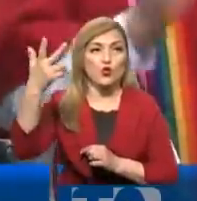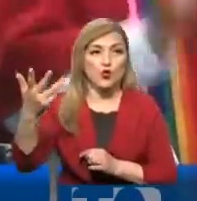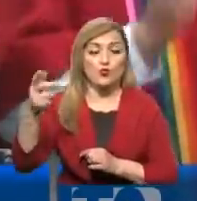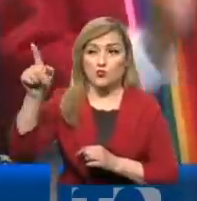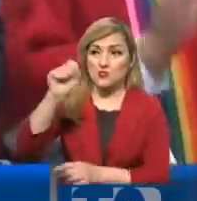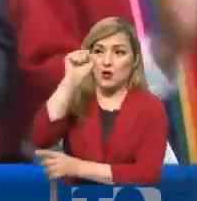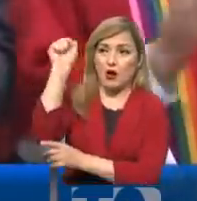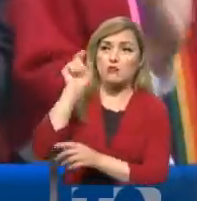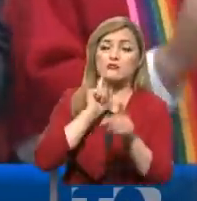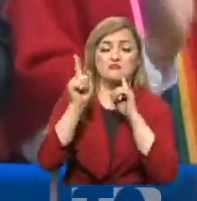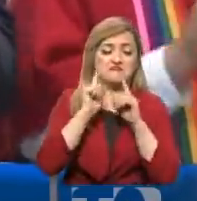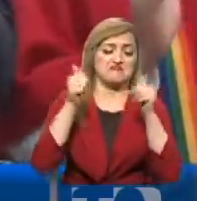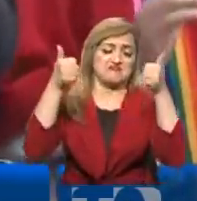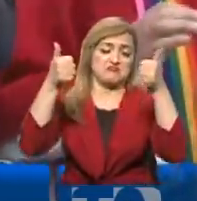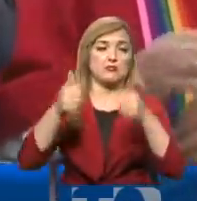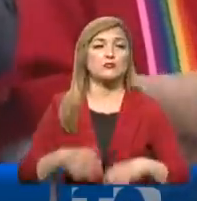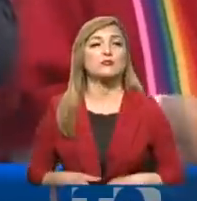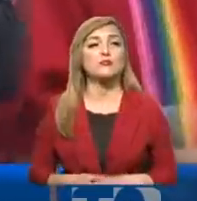vamos a dialogar.